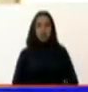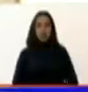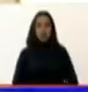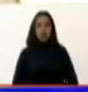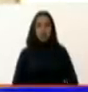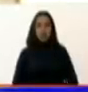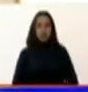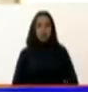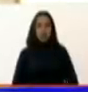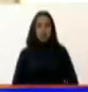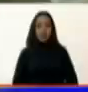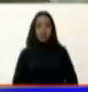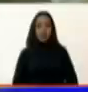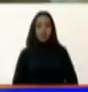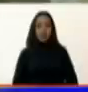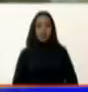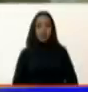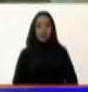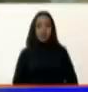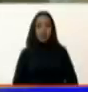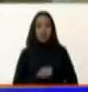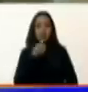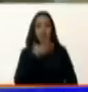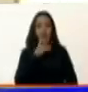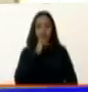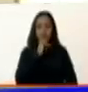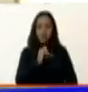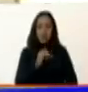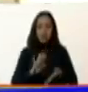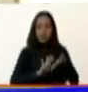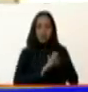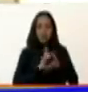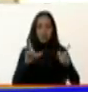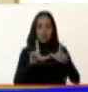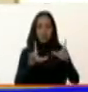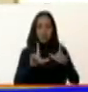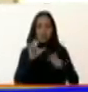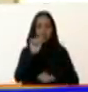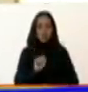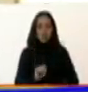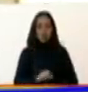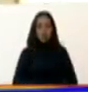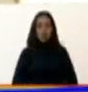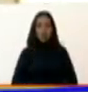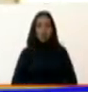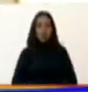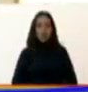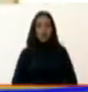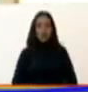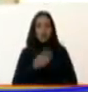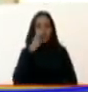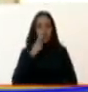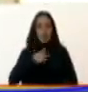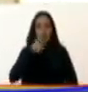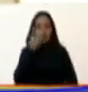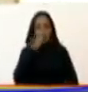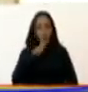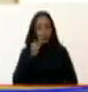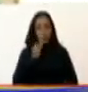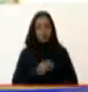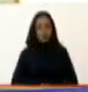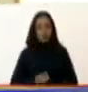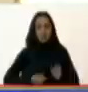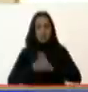siempre lo veo. Muy bueno el programa. Te ves más joven aquí en vivo. Más muchachito, ¿te